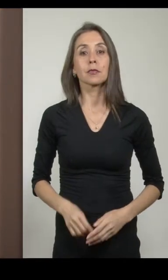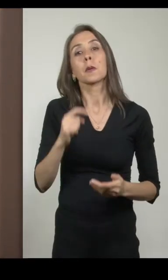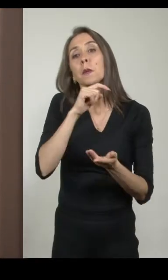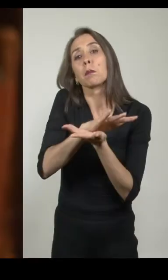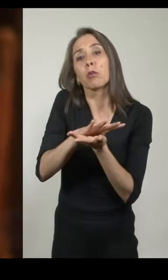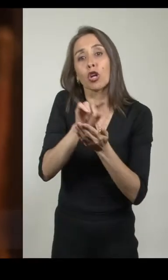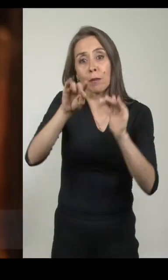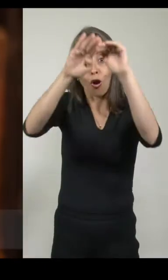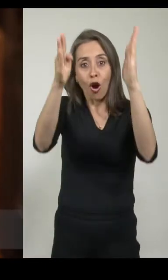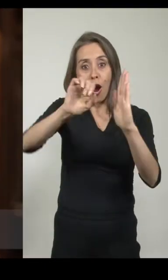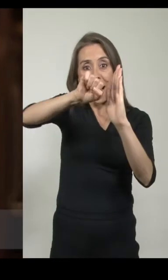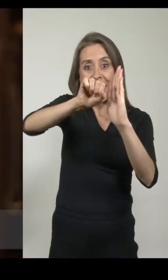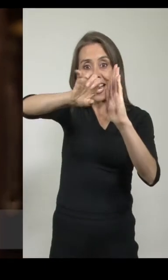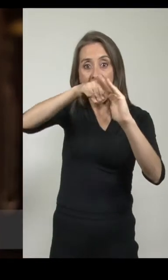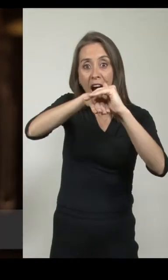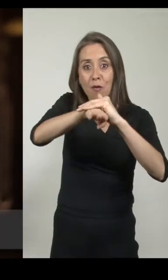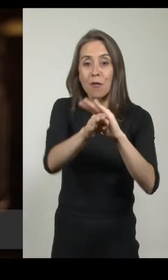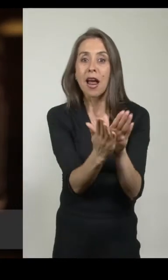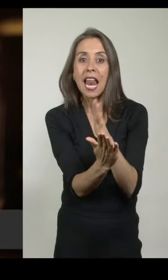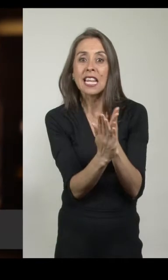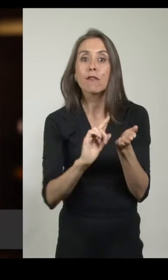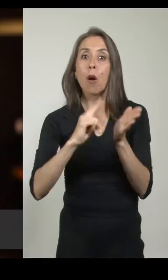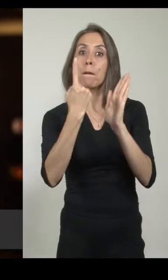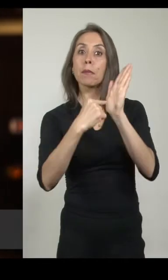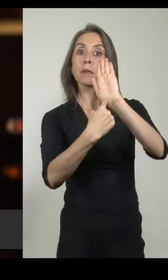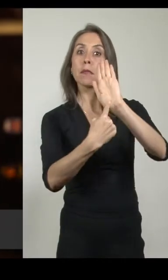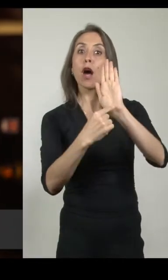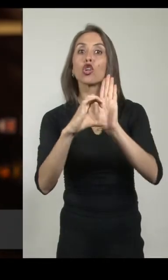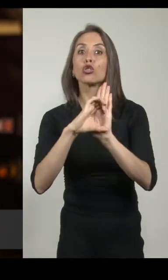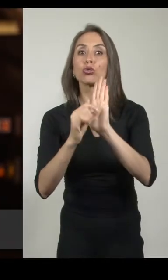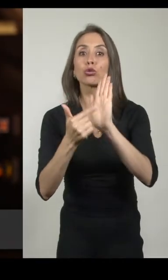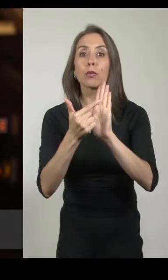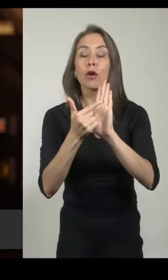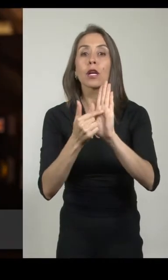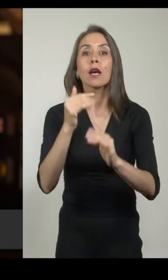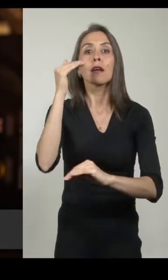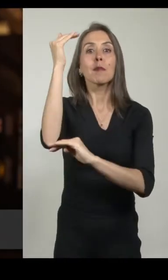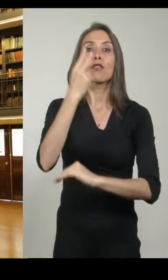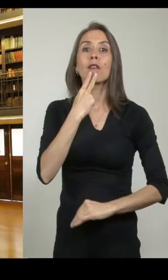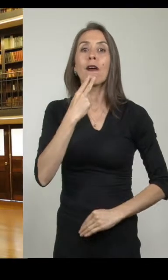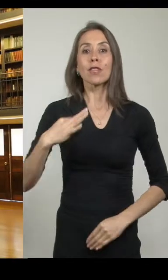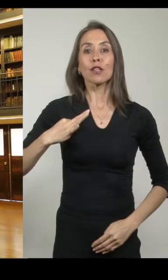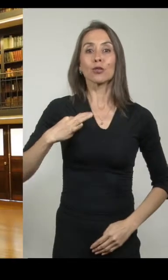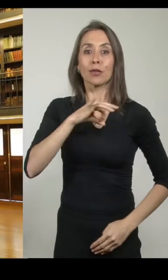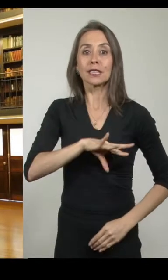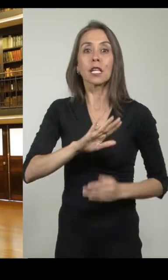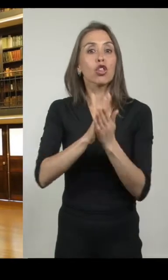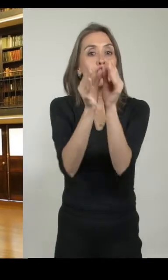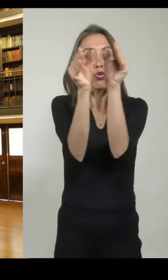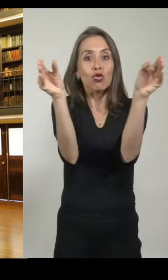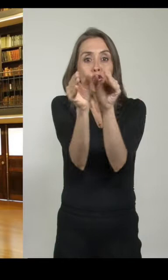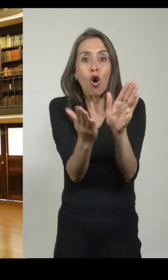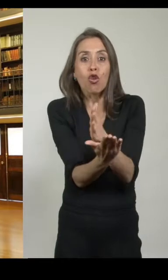Por ejemplo, allí hay ejemplares de las primeras constituciones que rigieron nuestra vida ciudadana y la colección completa de